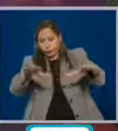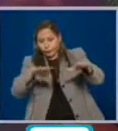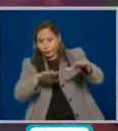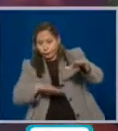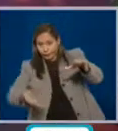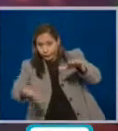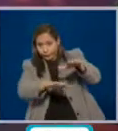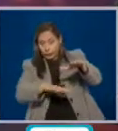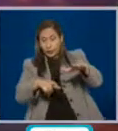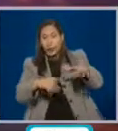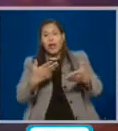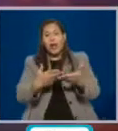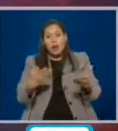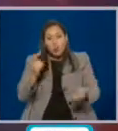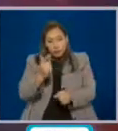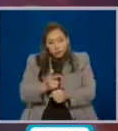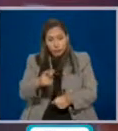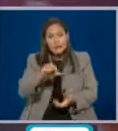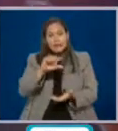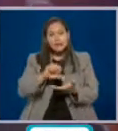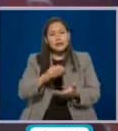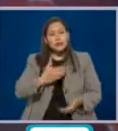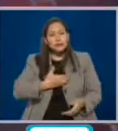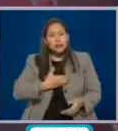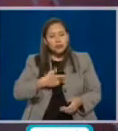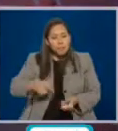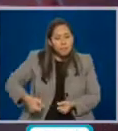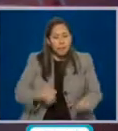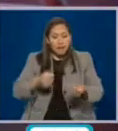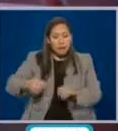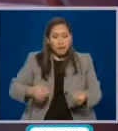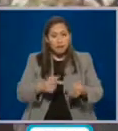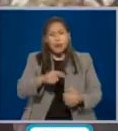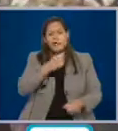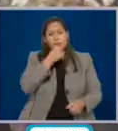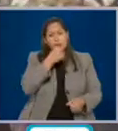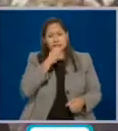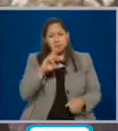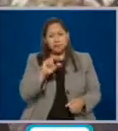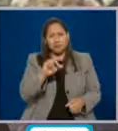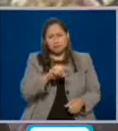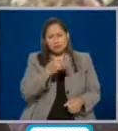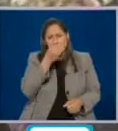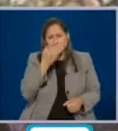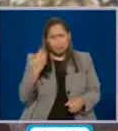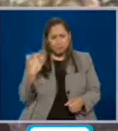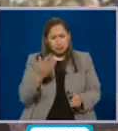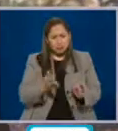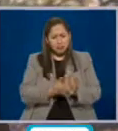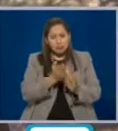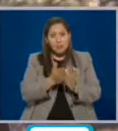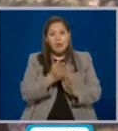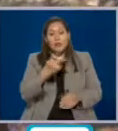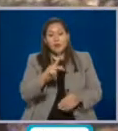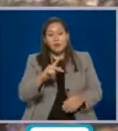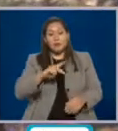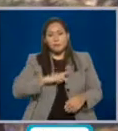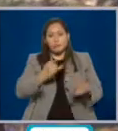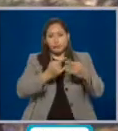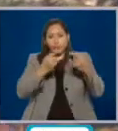que encontraron ahora haciendo esta obra del Zócalo, pues una obra que no es tan vieja, pero sí es parte de nuestra historia.